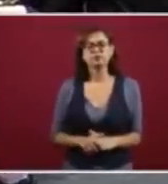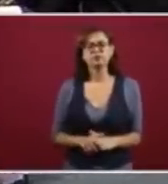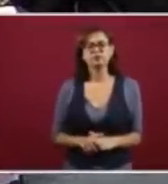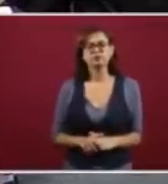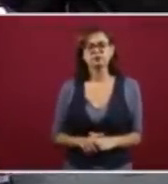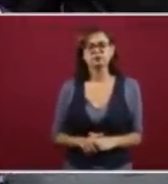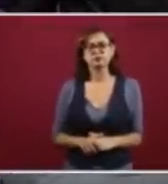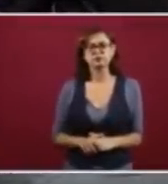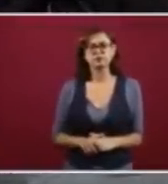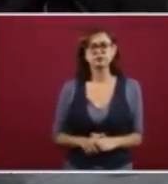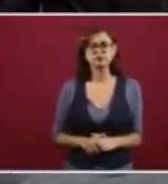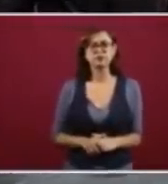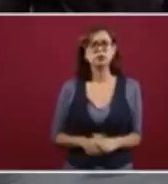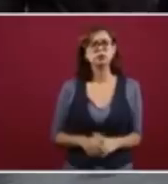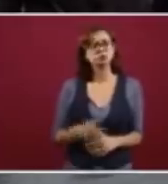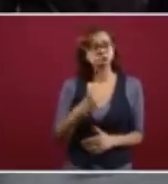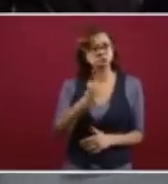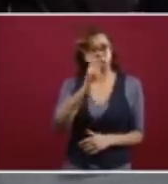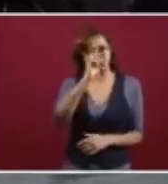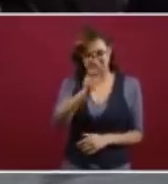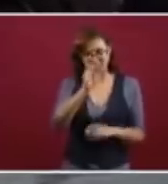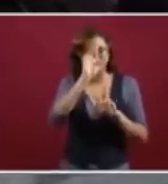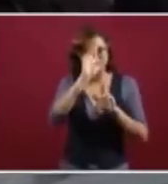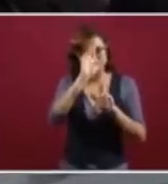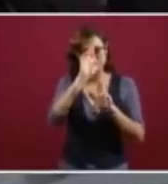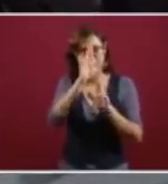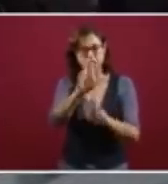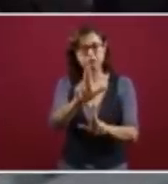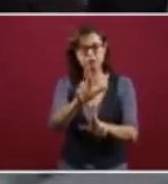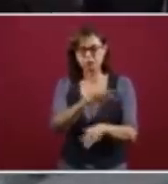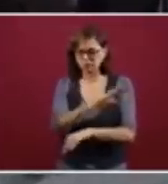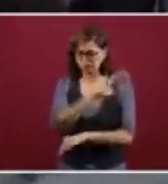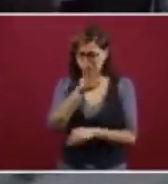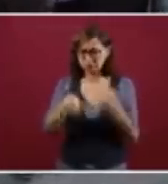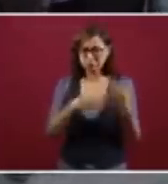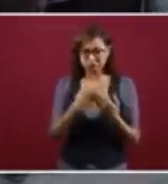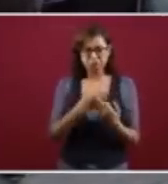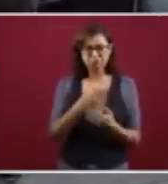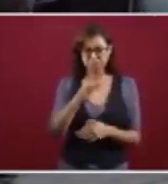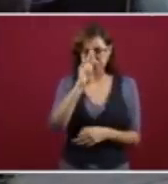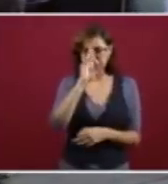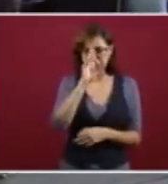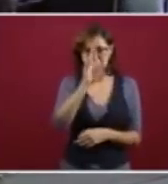tú tienes todo nuestro respeto, ¿sí? Y